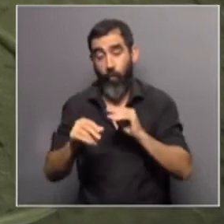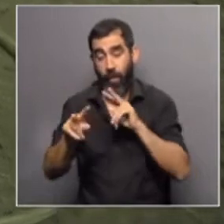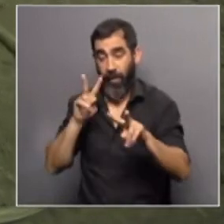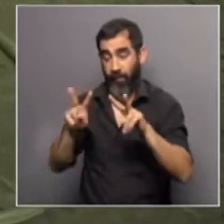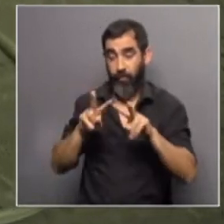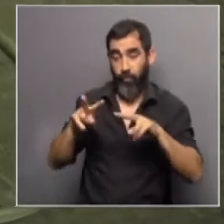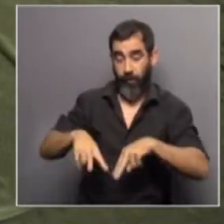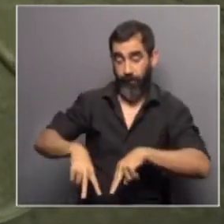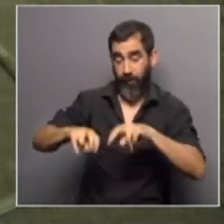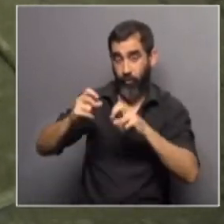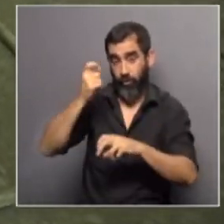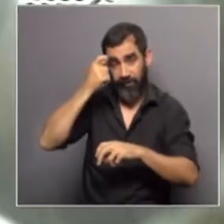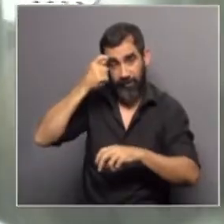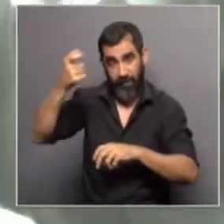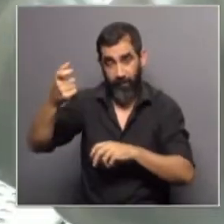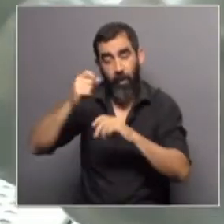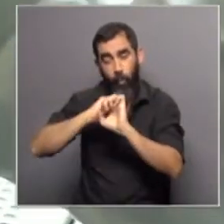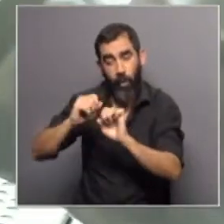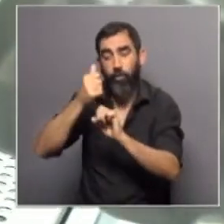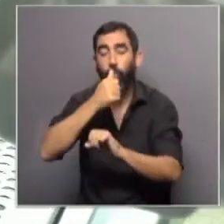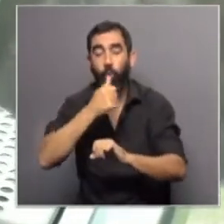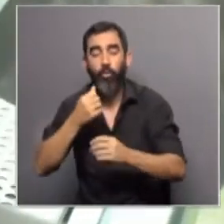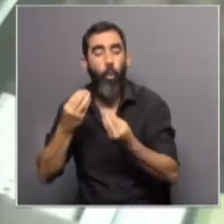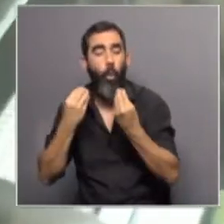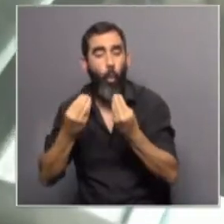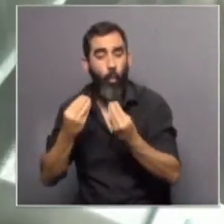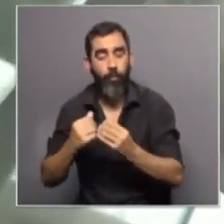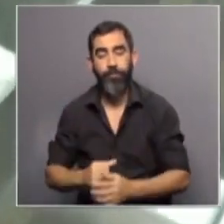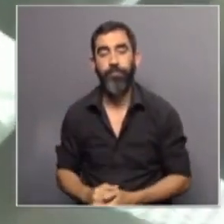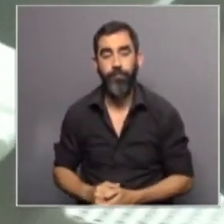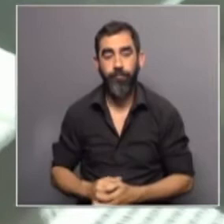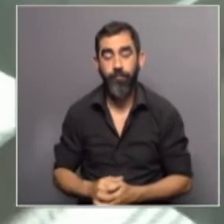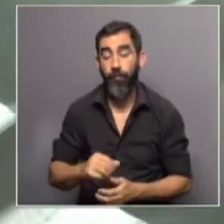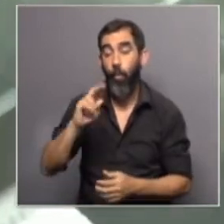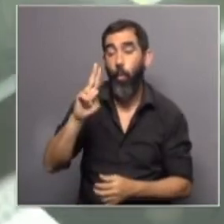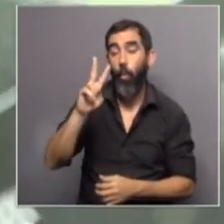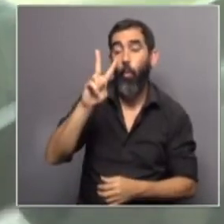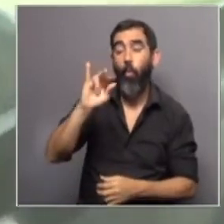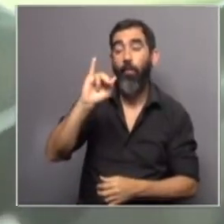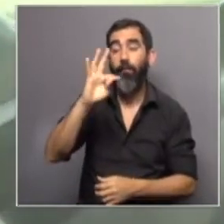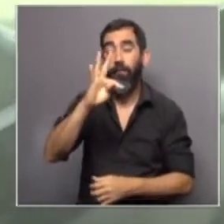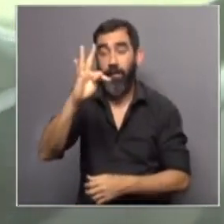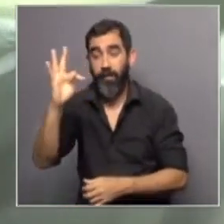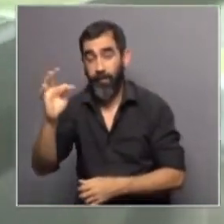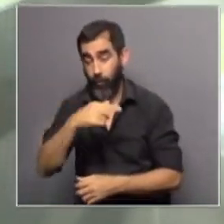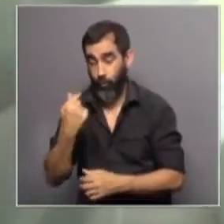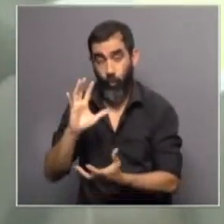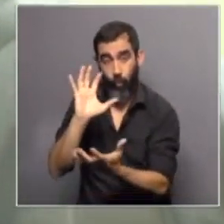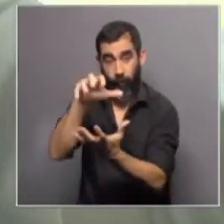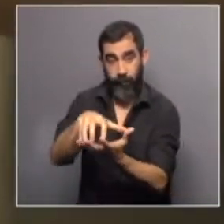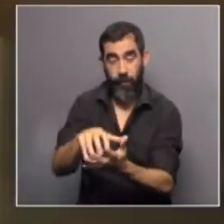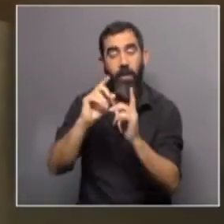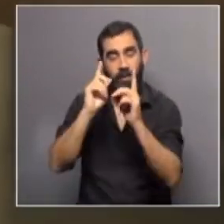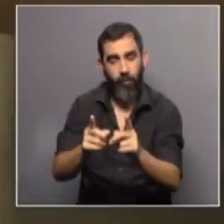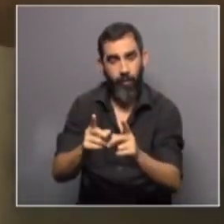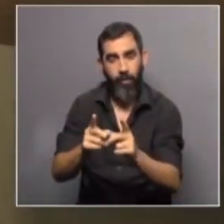digamos, de la investigación científica, podemos llegar a resolver. Desde la oficina, desde la UBIT, de la unidad nuestra, hacemos también